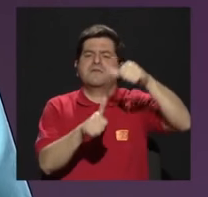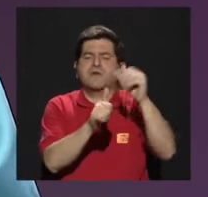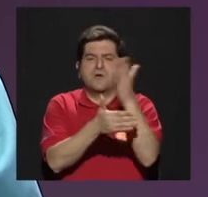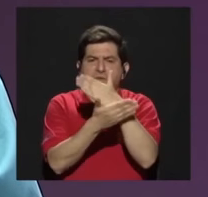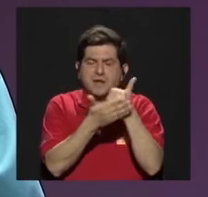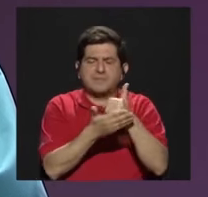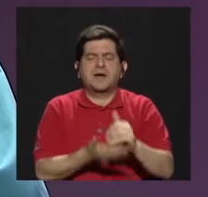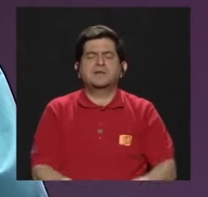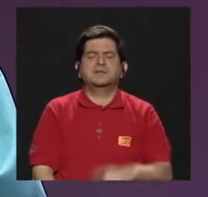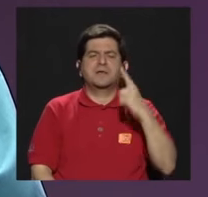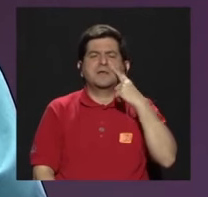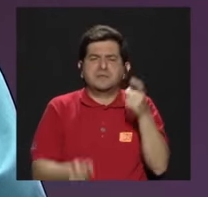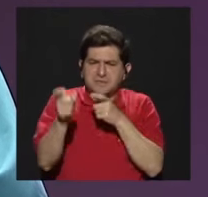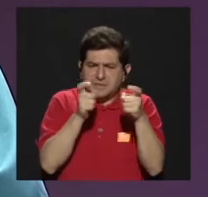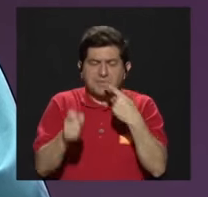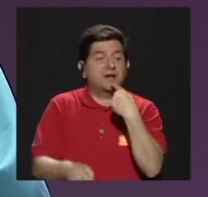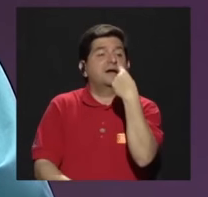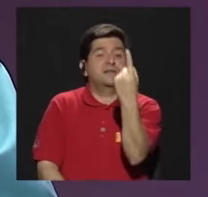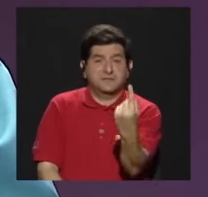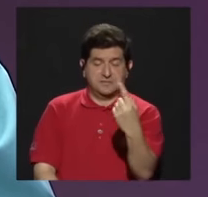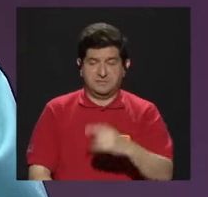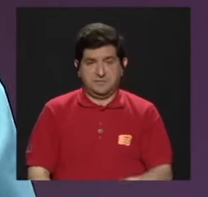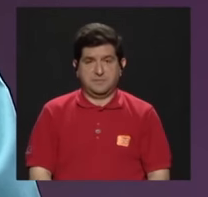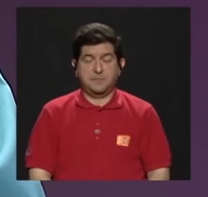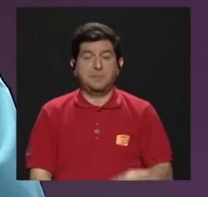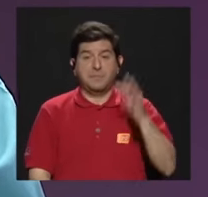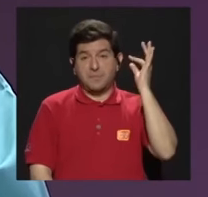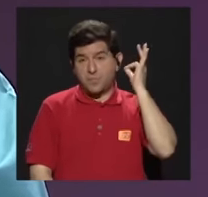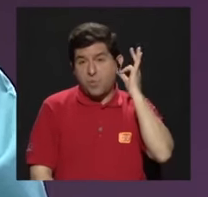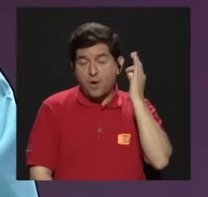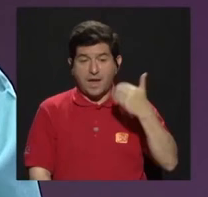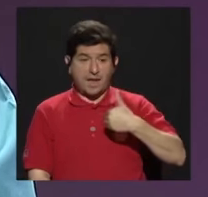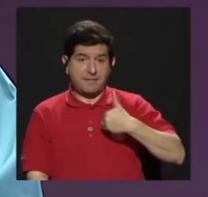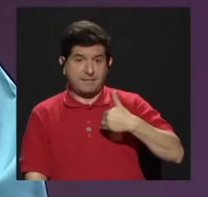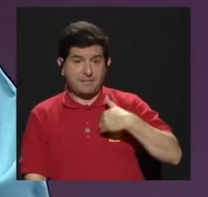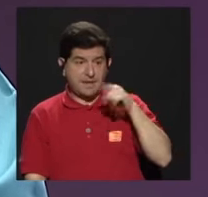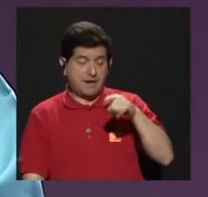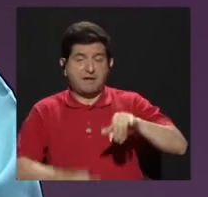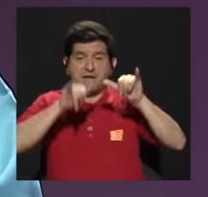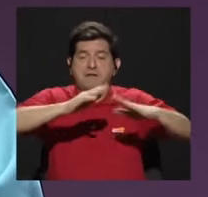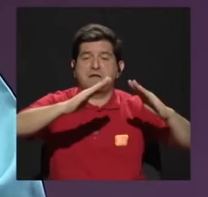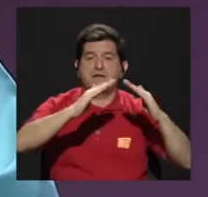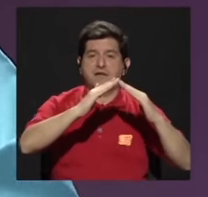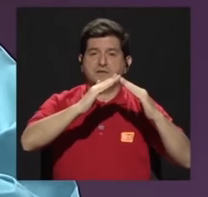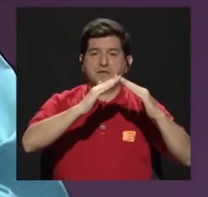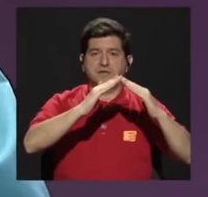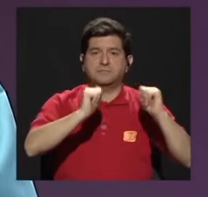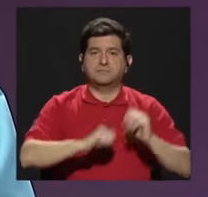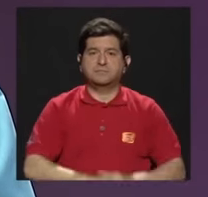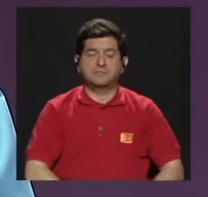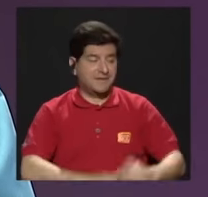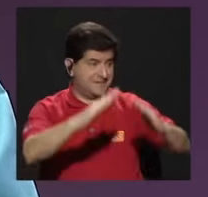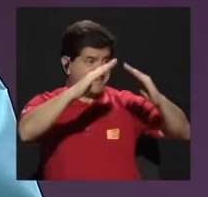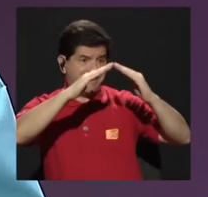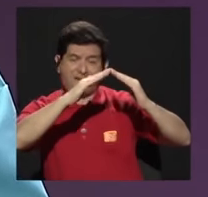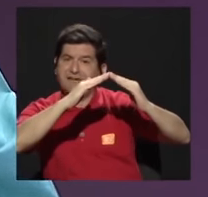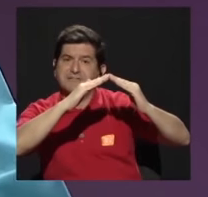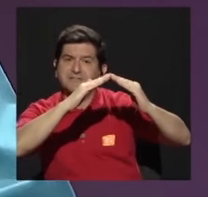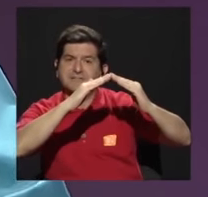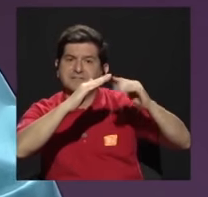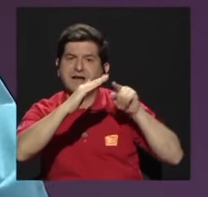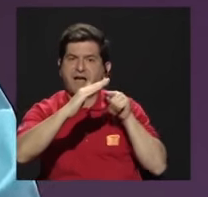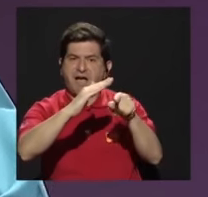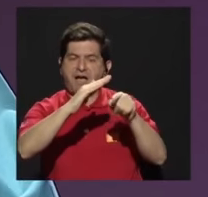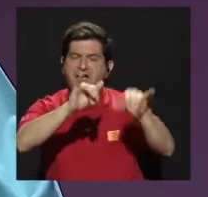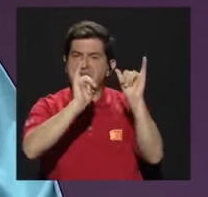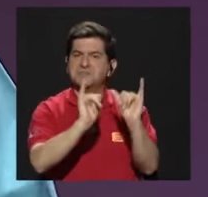del patriarcado, en que dice que la mujer tiene que estar en la casa. La casa es donde